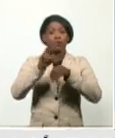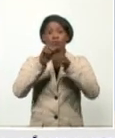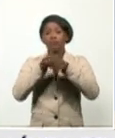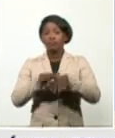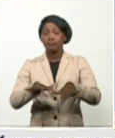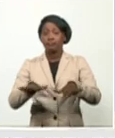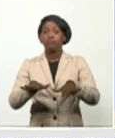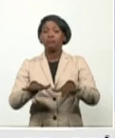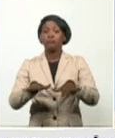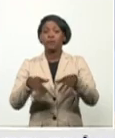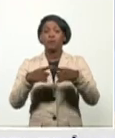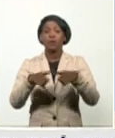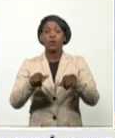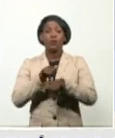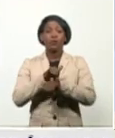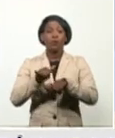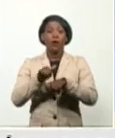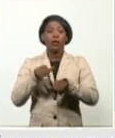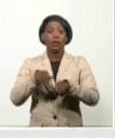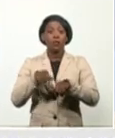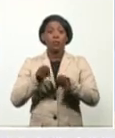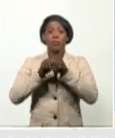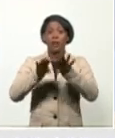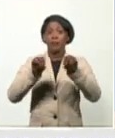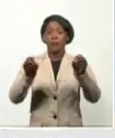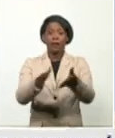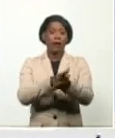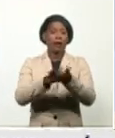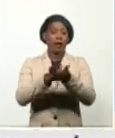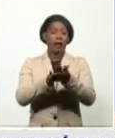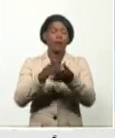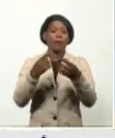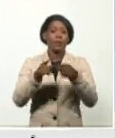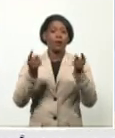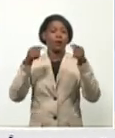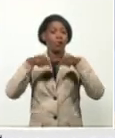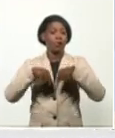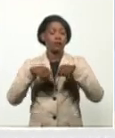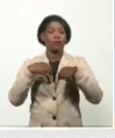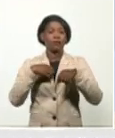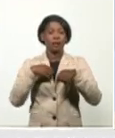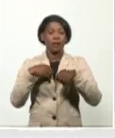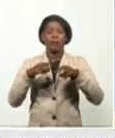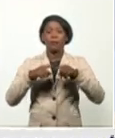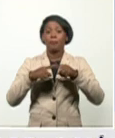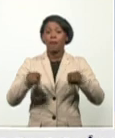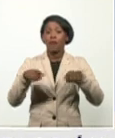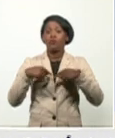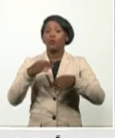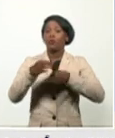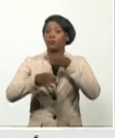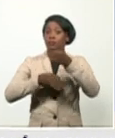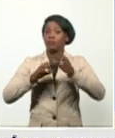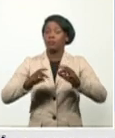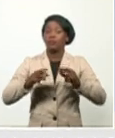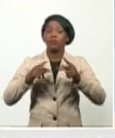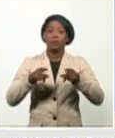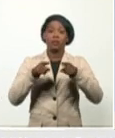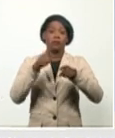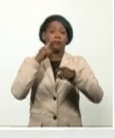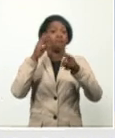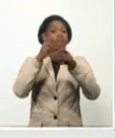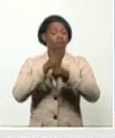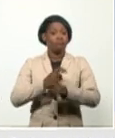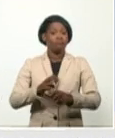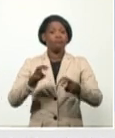son capaces de provocar enfermedad. No obstante, reitero, es un estudio que